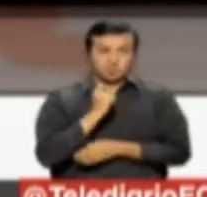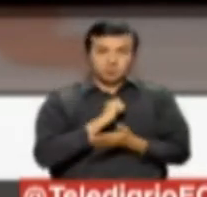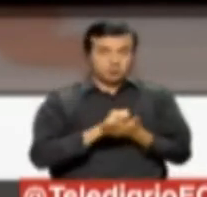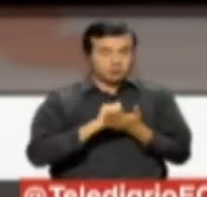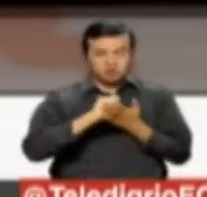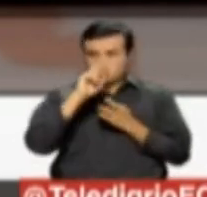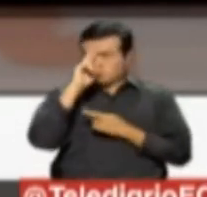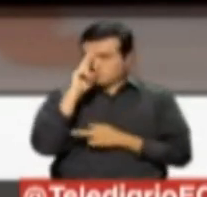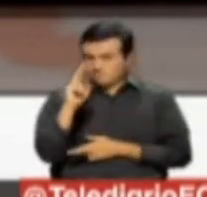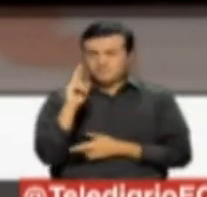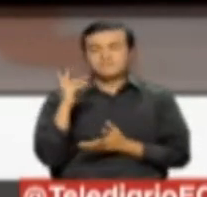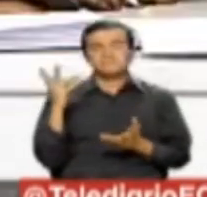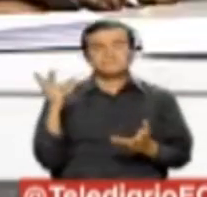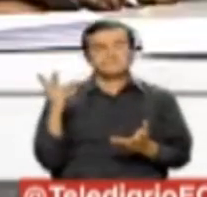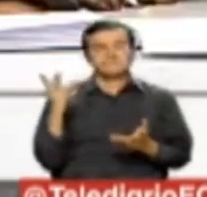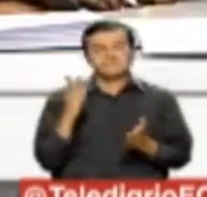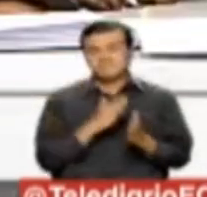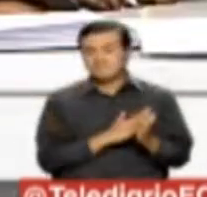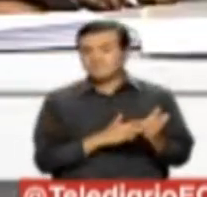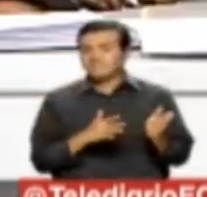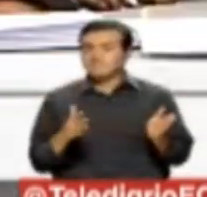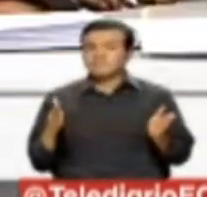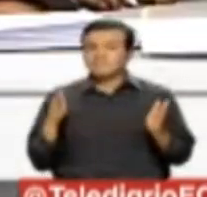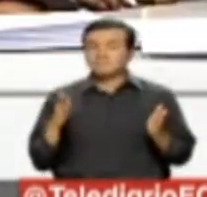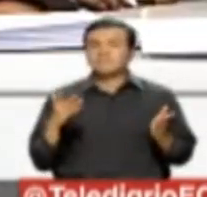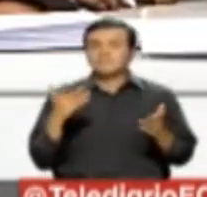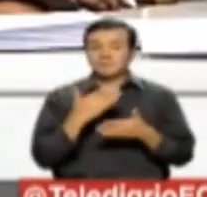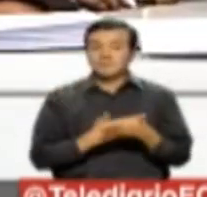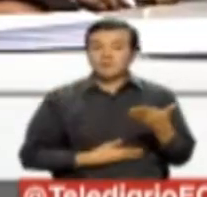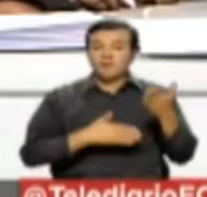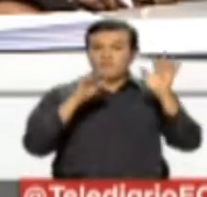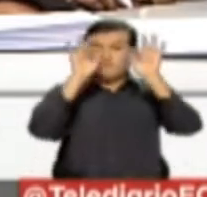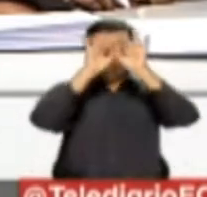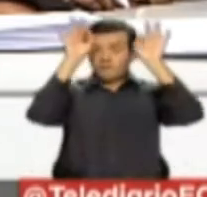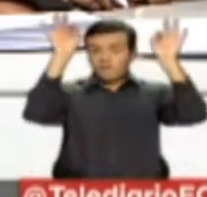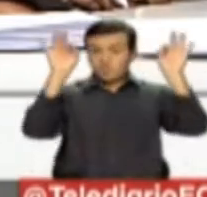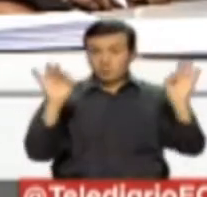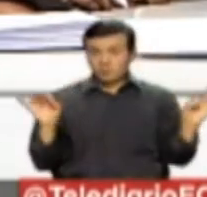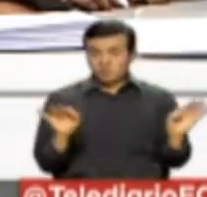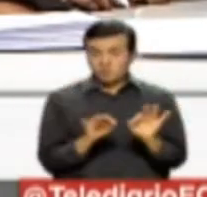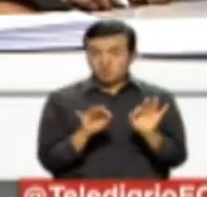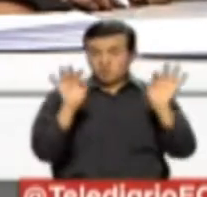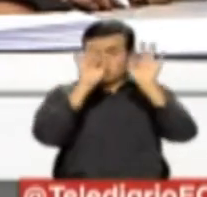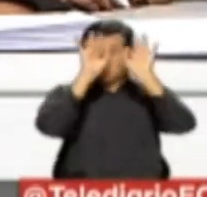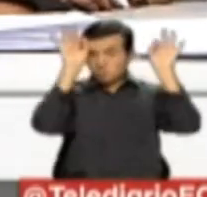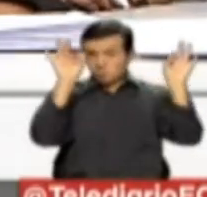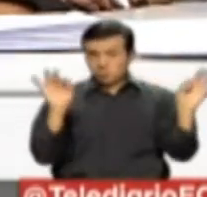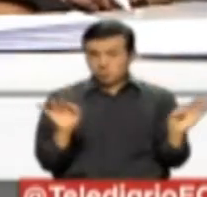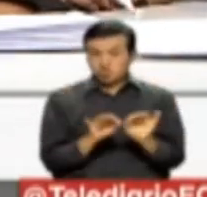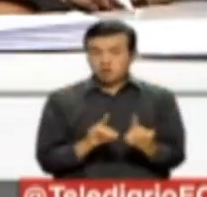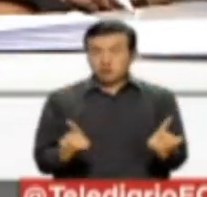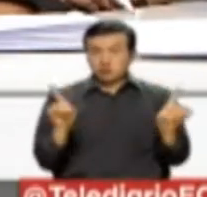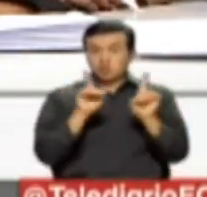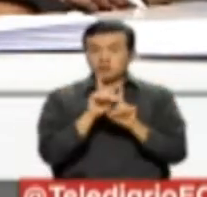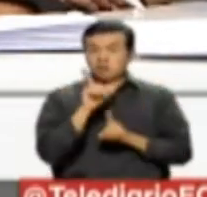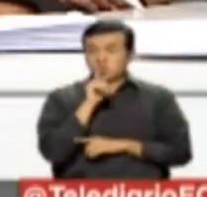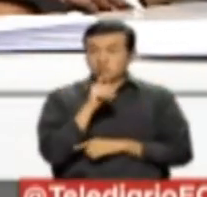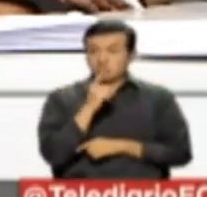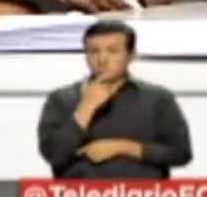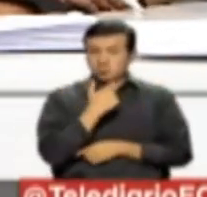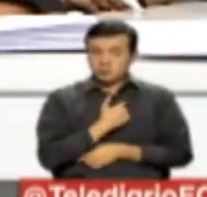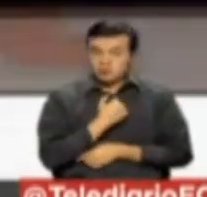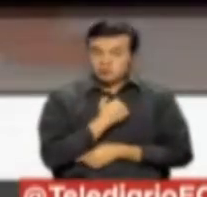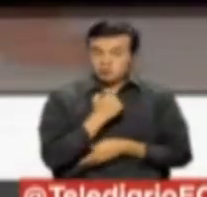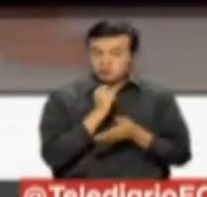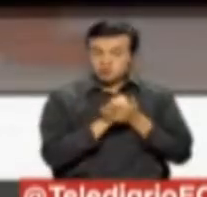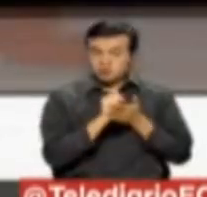y a partir de esto existirá un formulario en el cual consignando algunos datos de quien realiza el aporte que